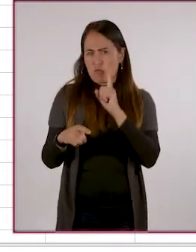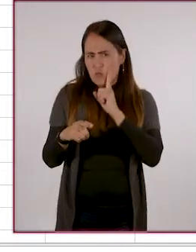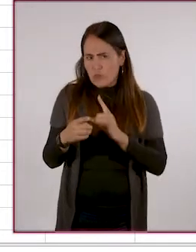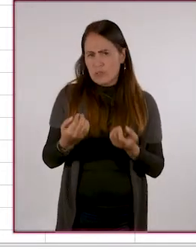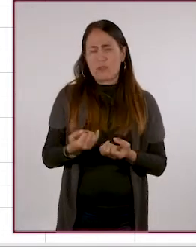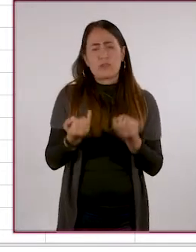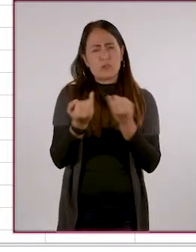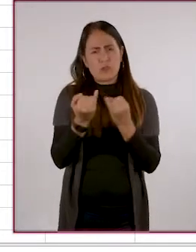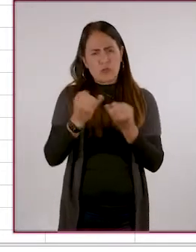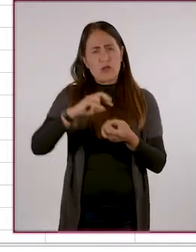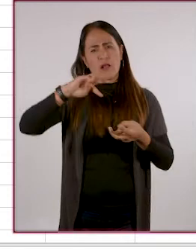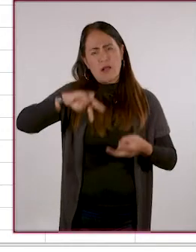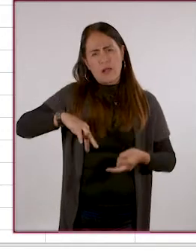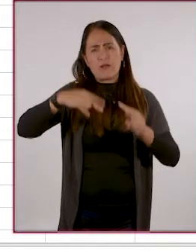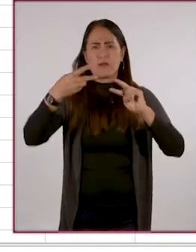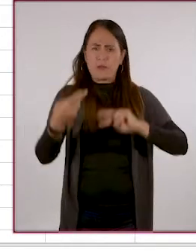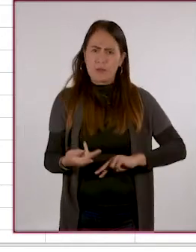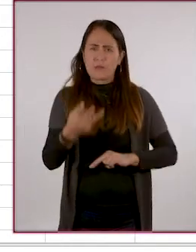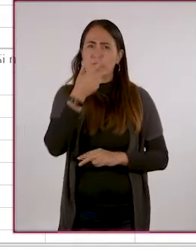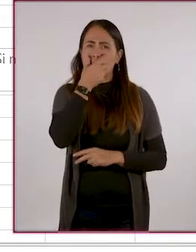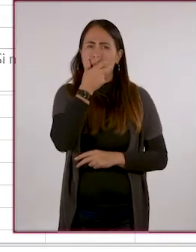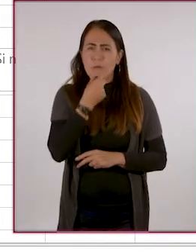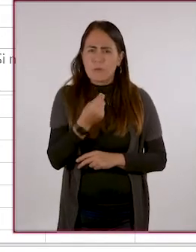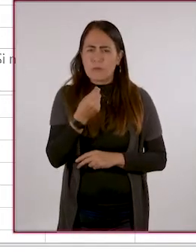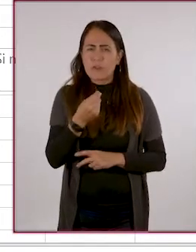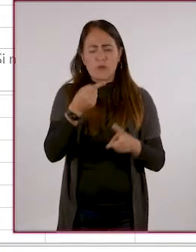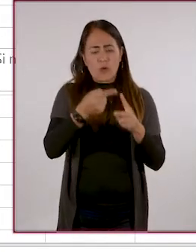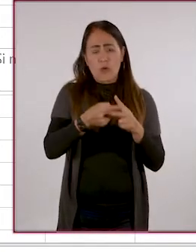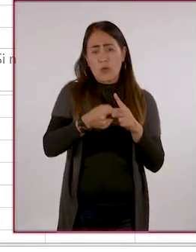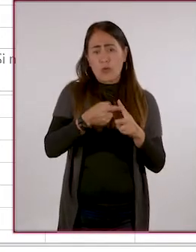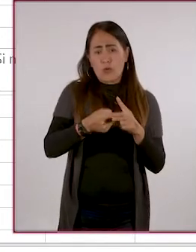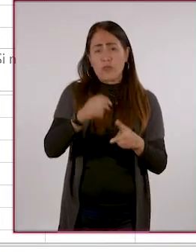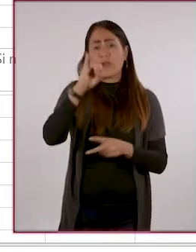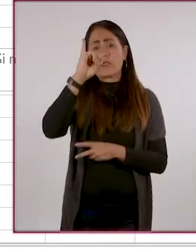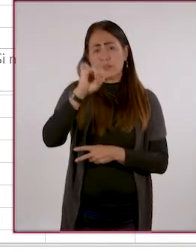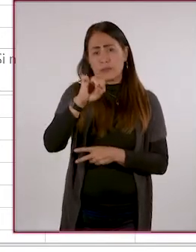Para el caso de masculino, igual, me voy a contar sí.